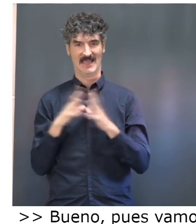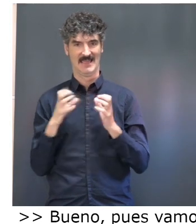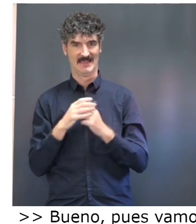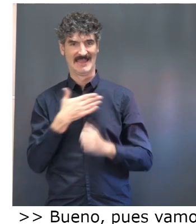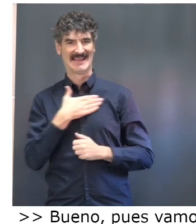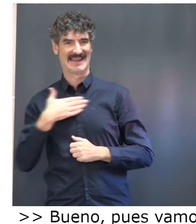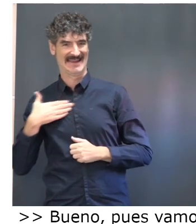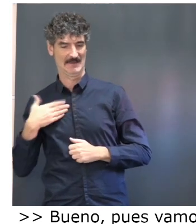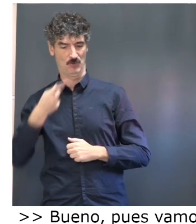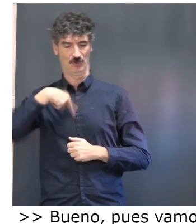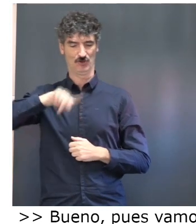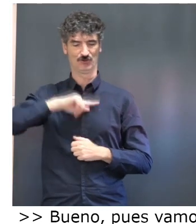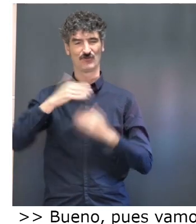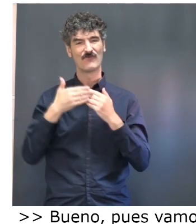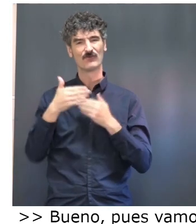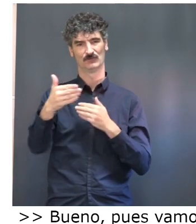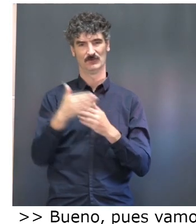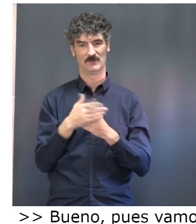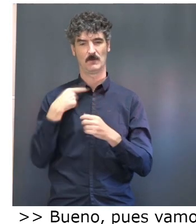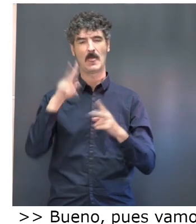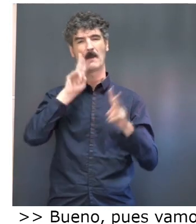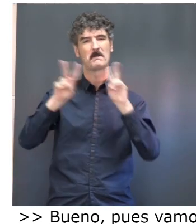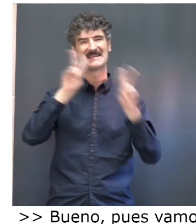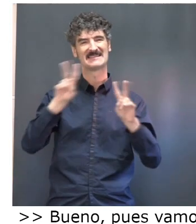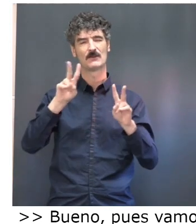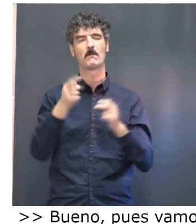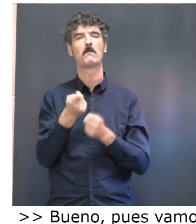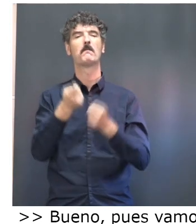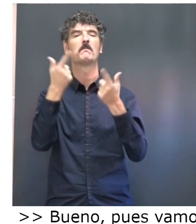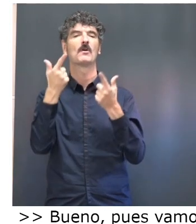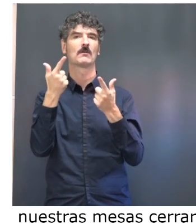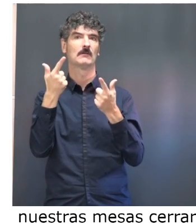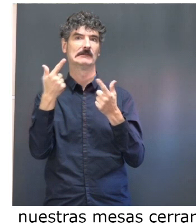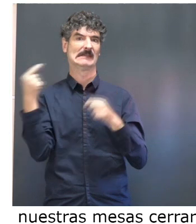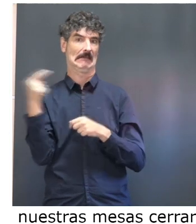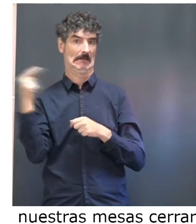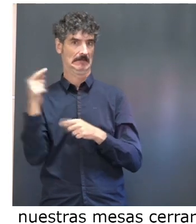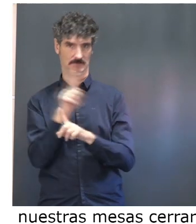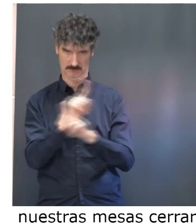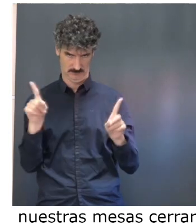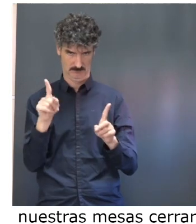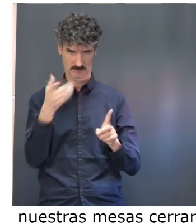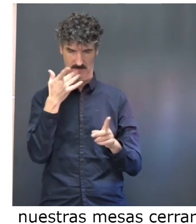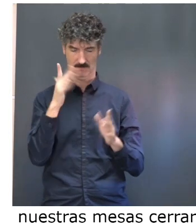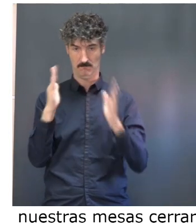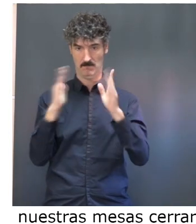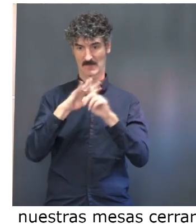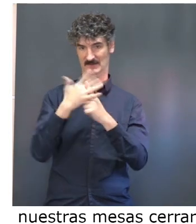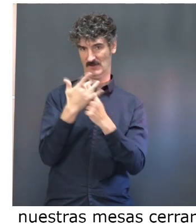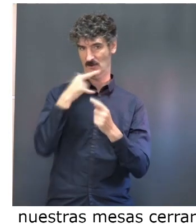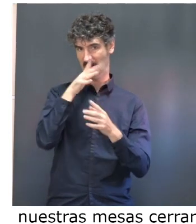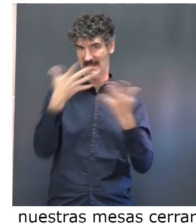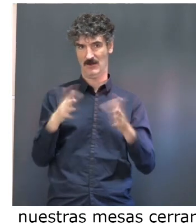porque si no, bueno, a lo mejor tenemos una visión un poco espeluznante dado el momento en el que el mundo está,